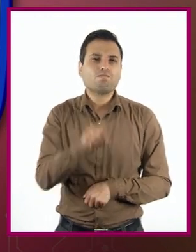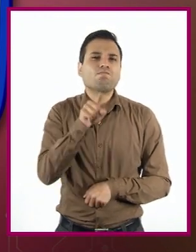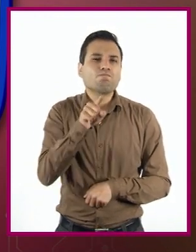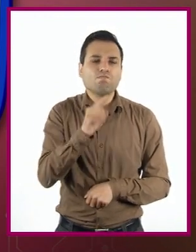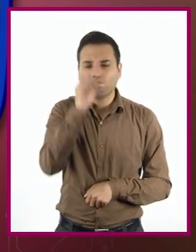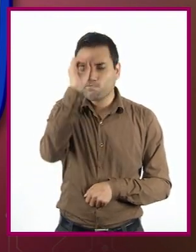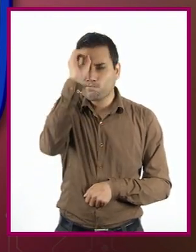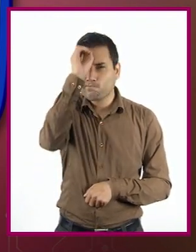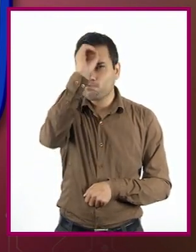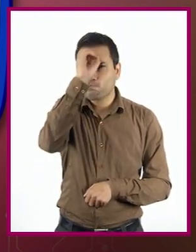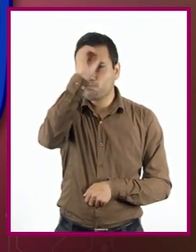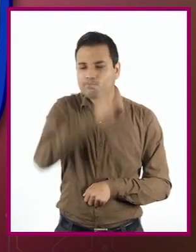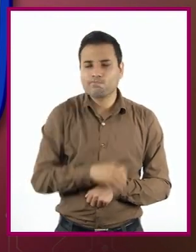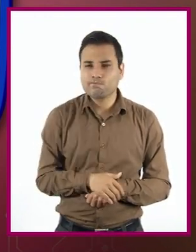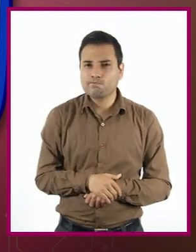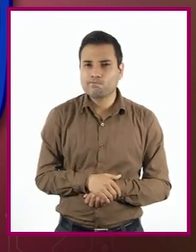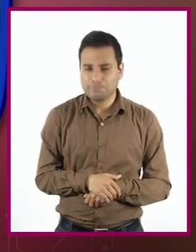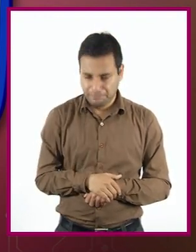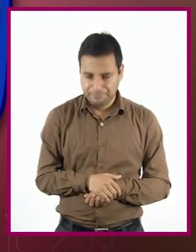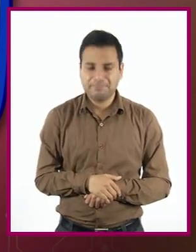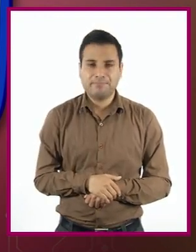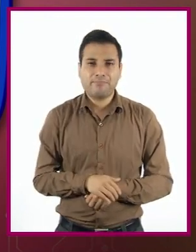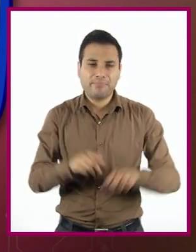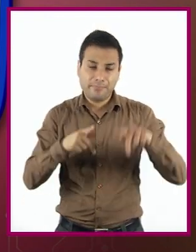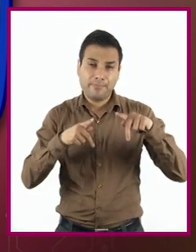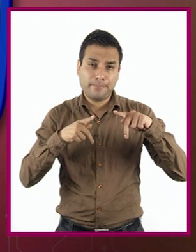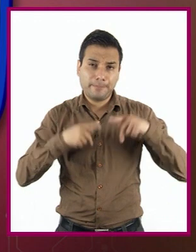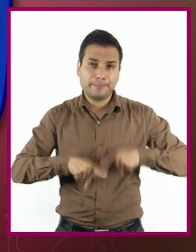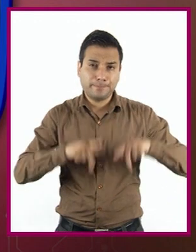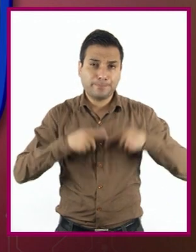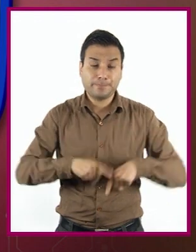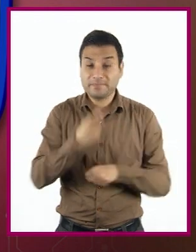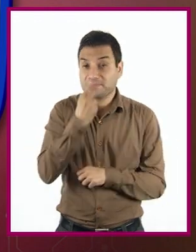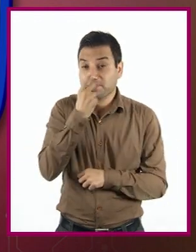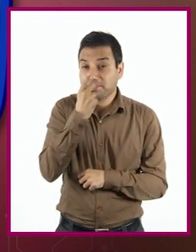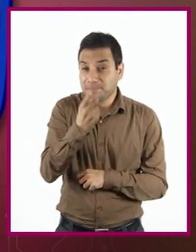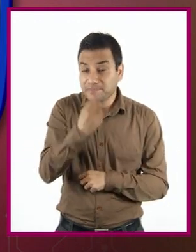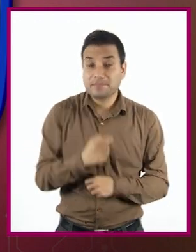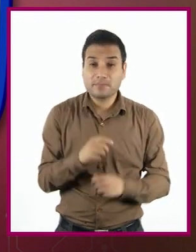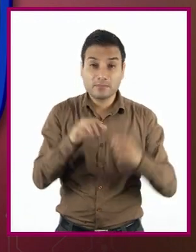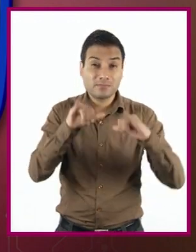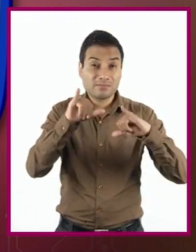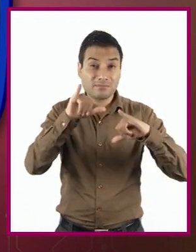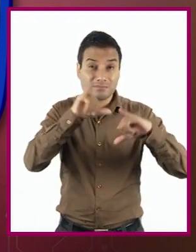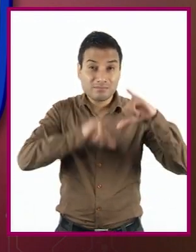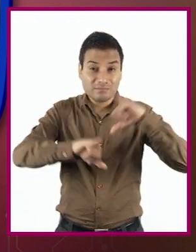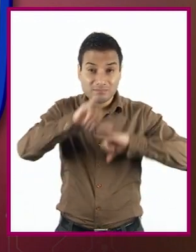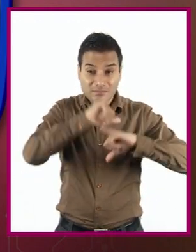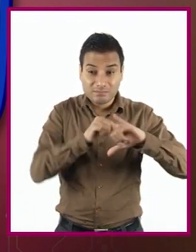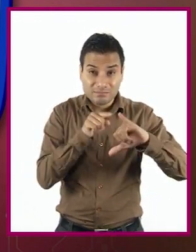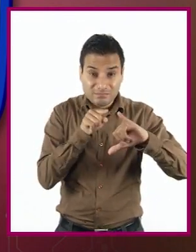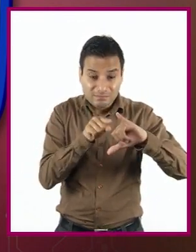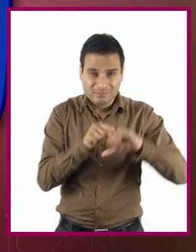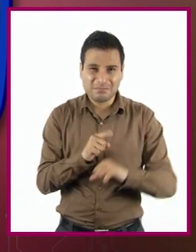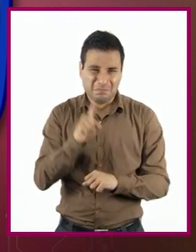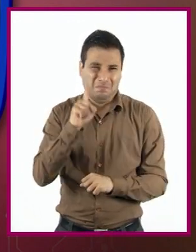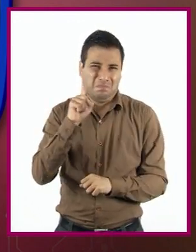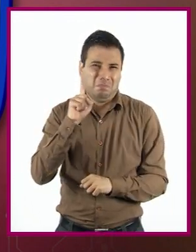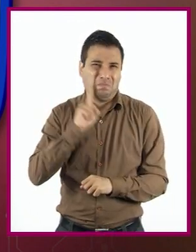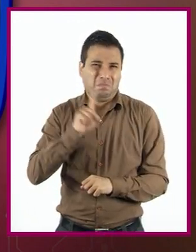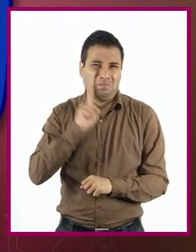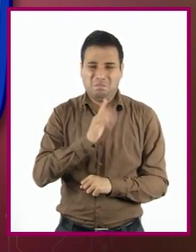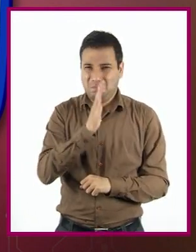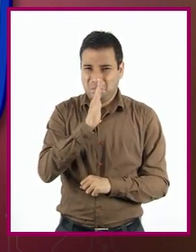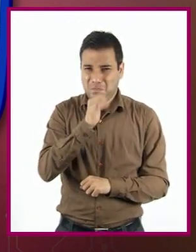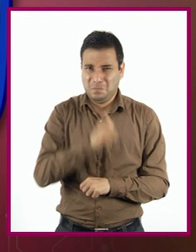piensa de la idea que muchos tienen acerca de que la ciencia no es un área propia para las